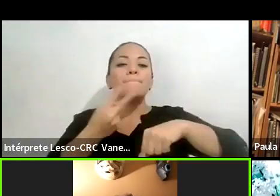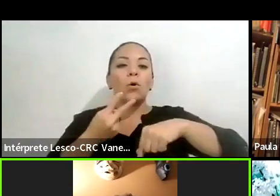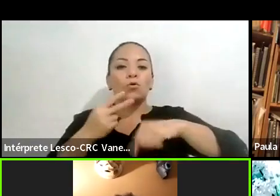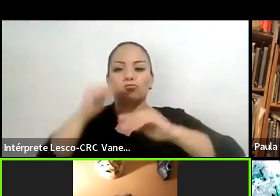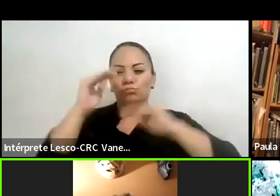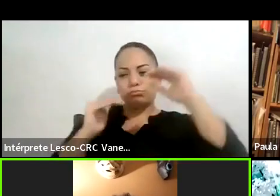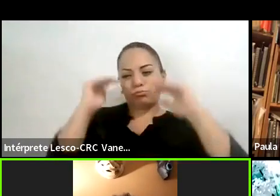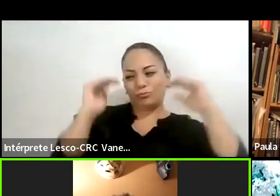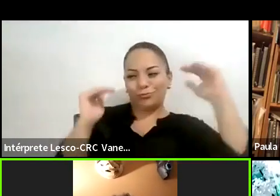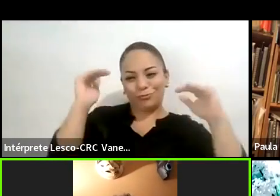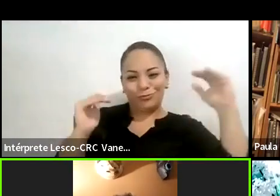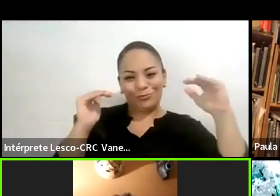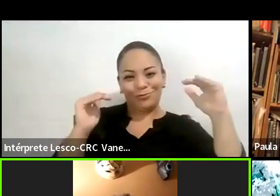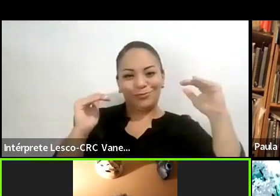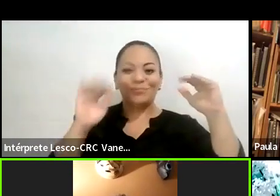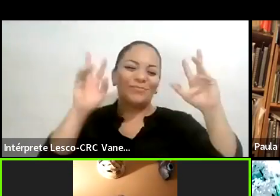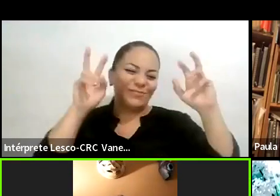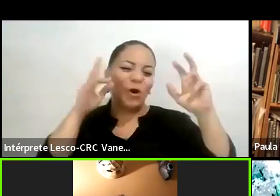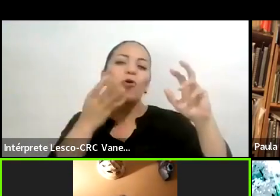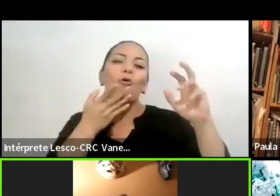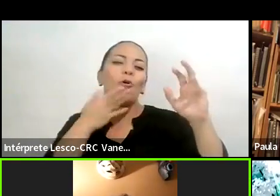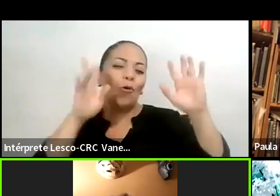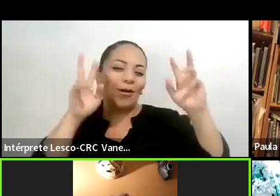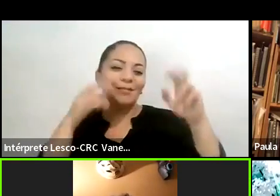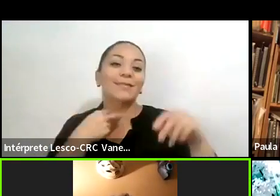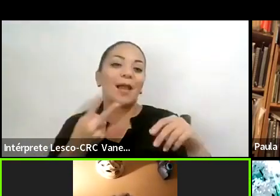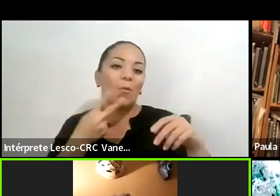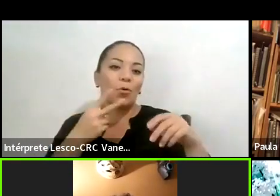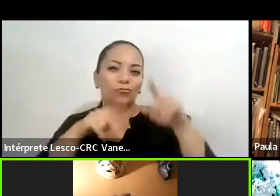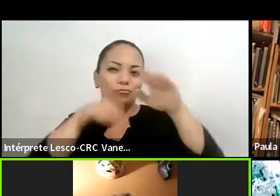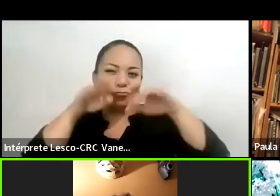esas texturas y esos colores de la voz estuvieran